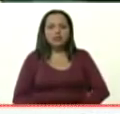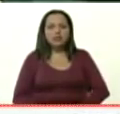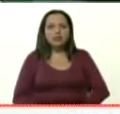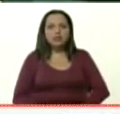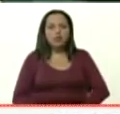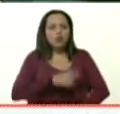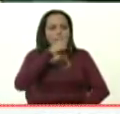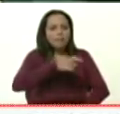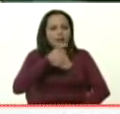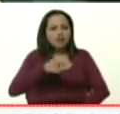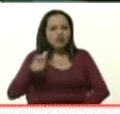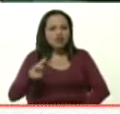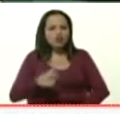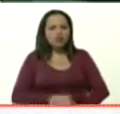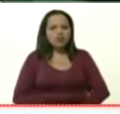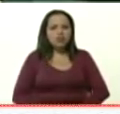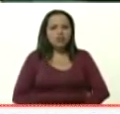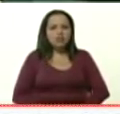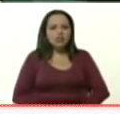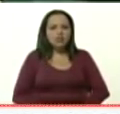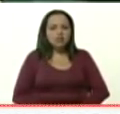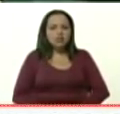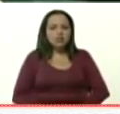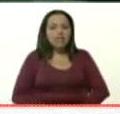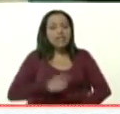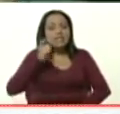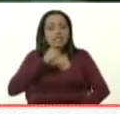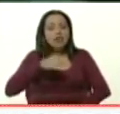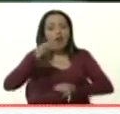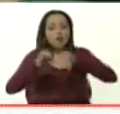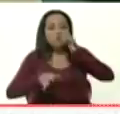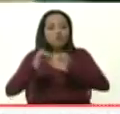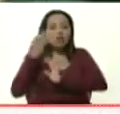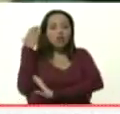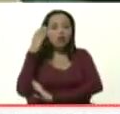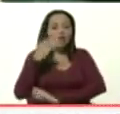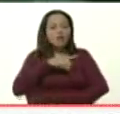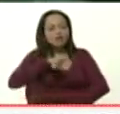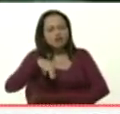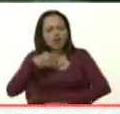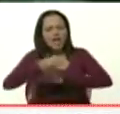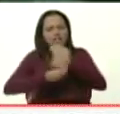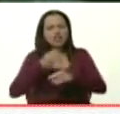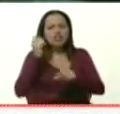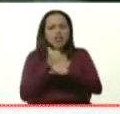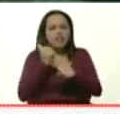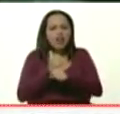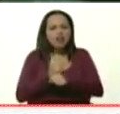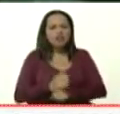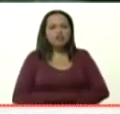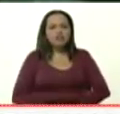unas personas solicitadas por la justicia colombiana, cumpliendo nuestro deber como lo hacemos,